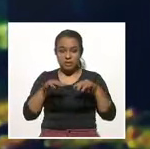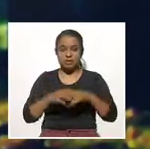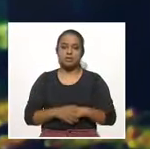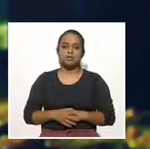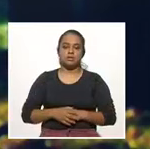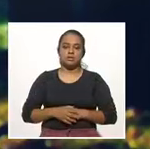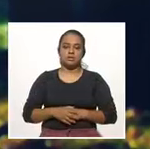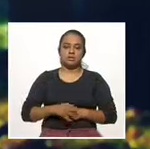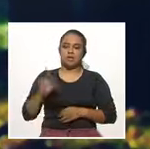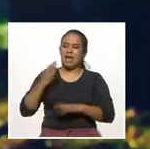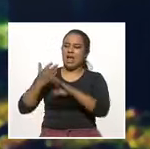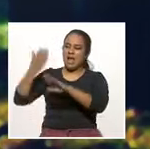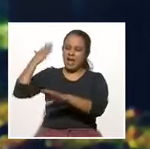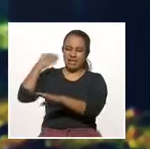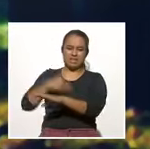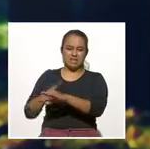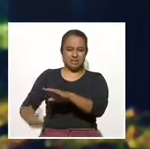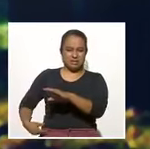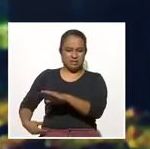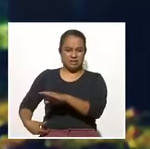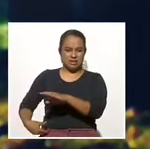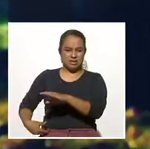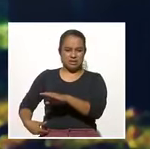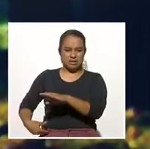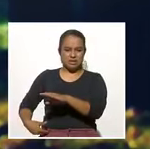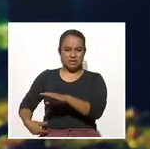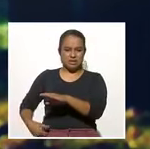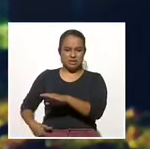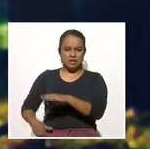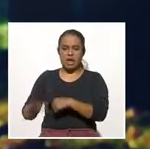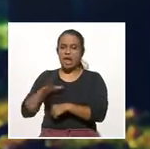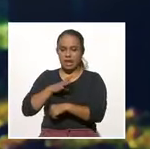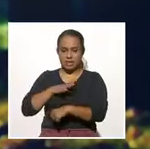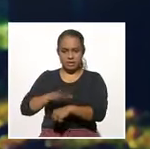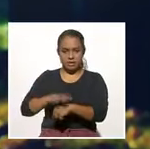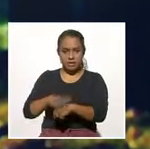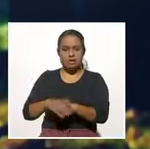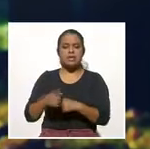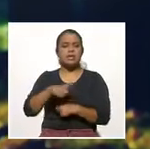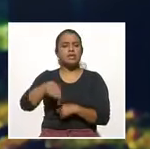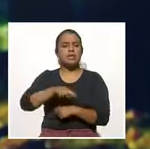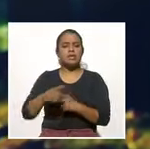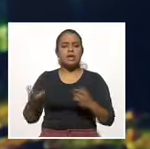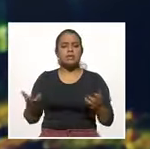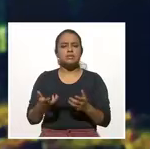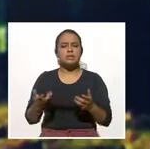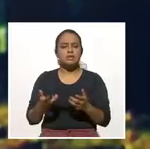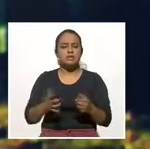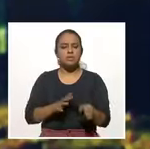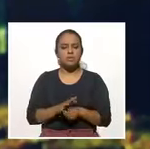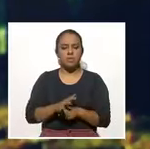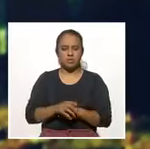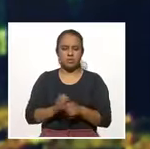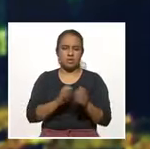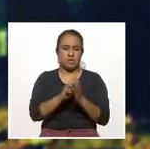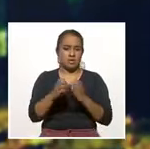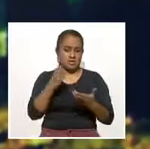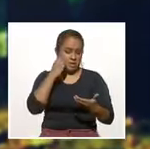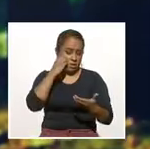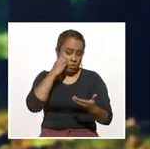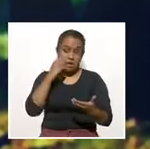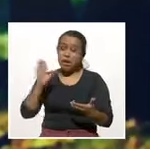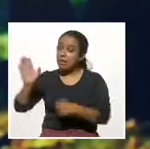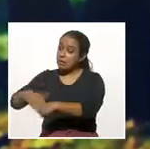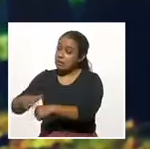alguna administración anterior se tenía este tipo de alertamiento y se hacía... El que tenía un smartphone iba y le